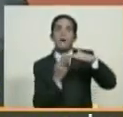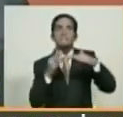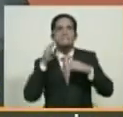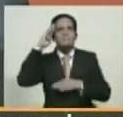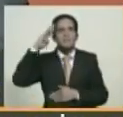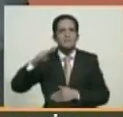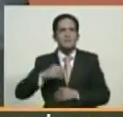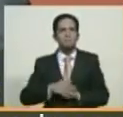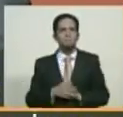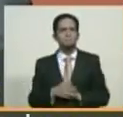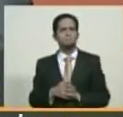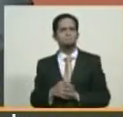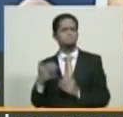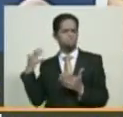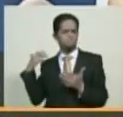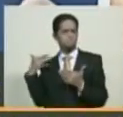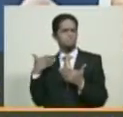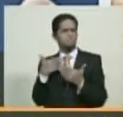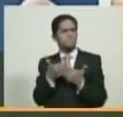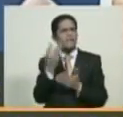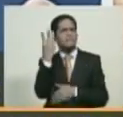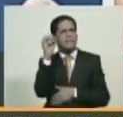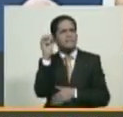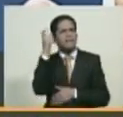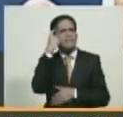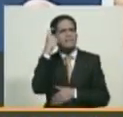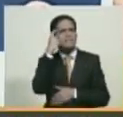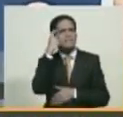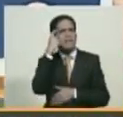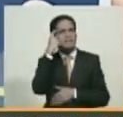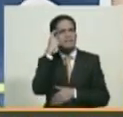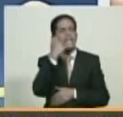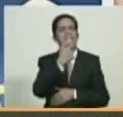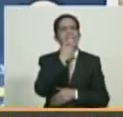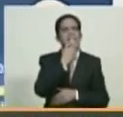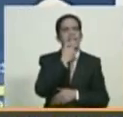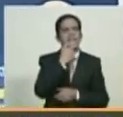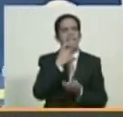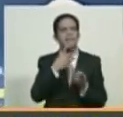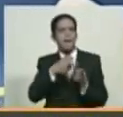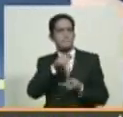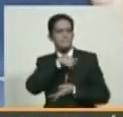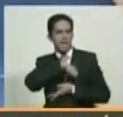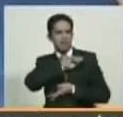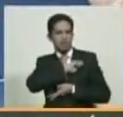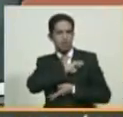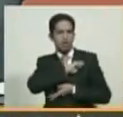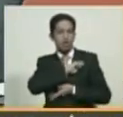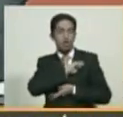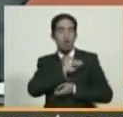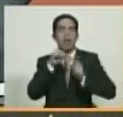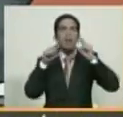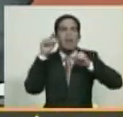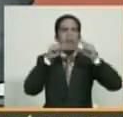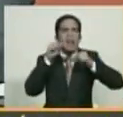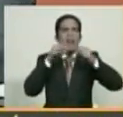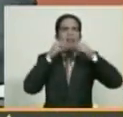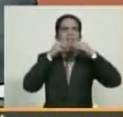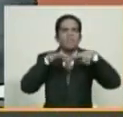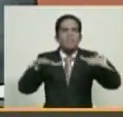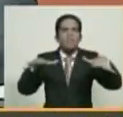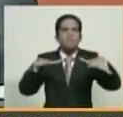últimos 30 días, en inglés y en español, las redes sociales han mencionado